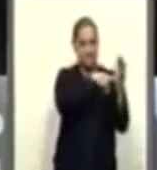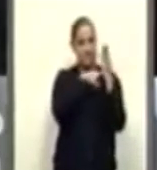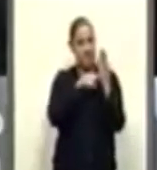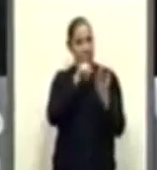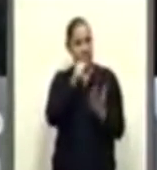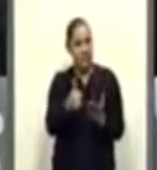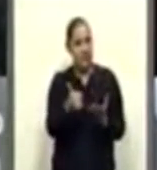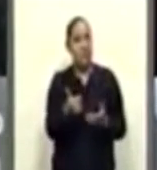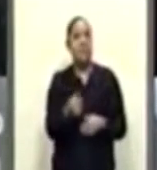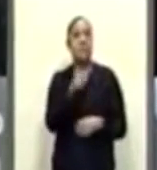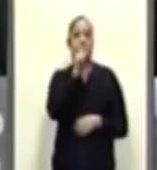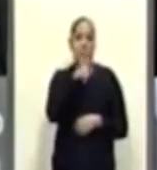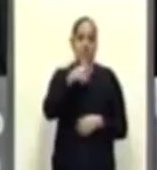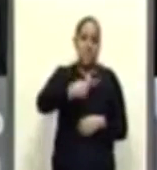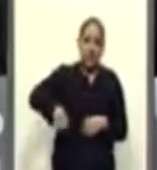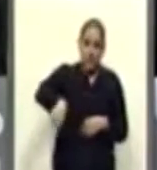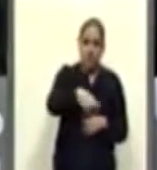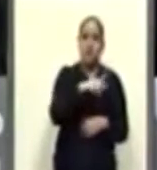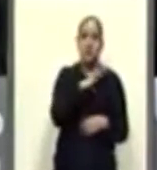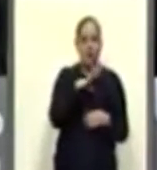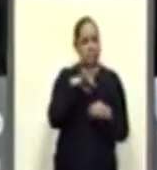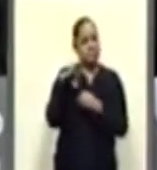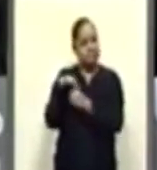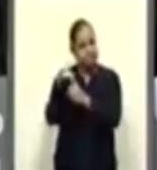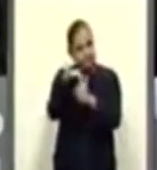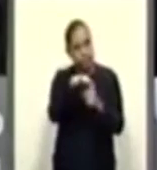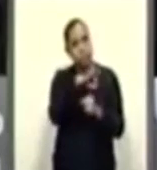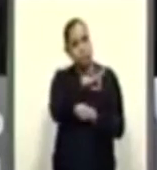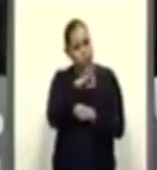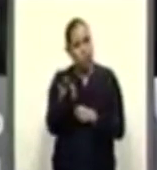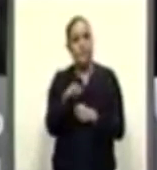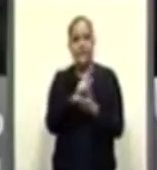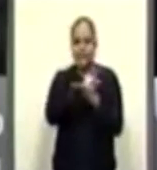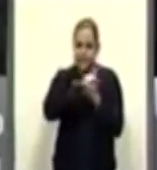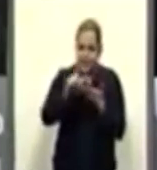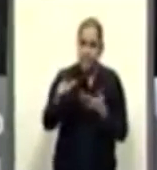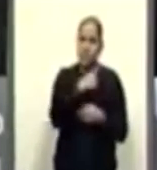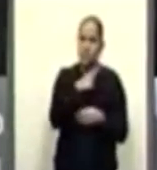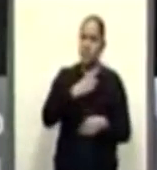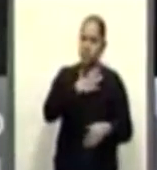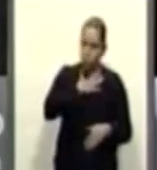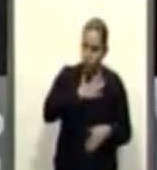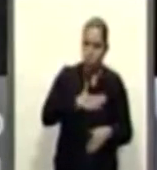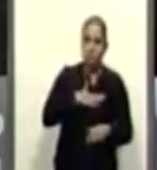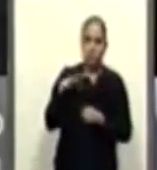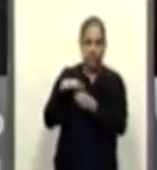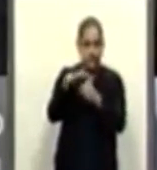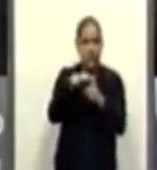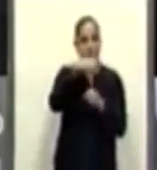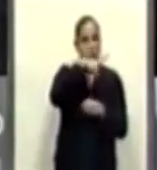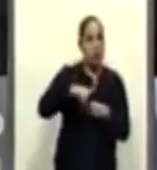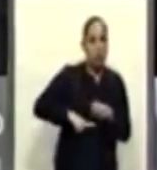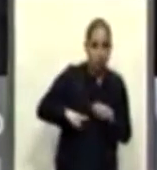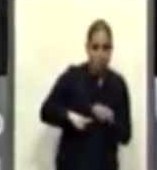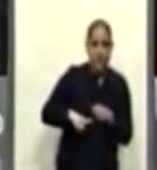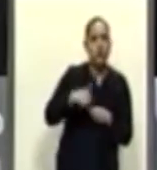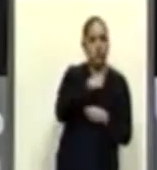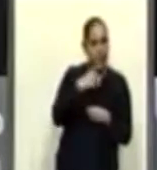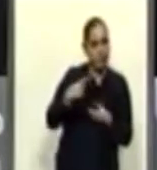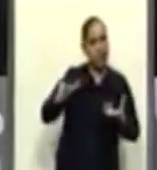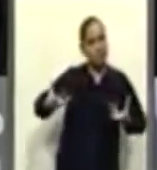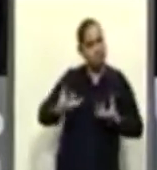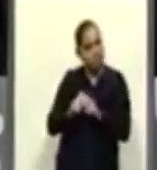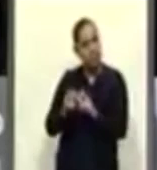y se garantiza a través de elecciones limpias, equitativas. Un gobierno democrático dialoga, hace acuerdos y